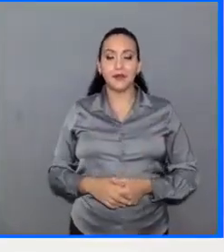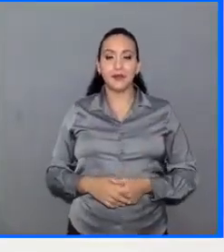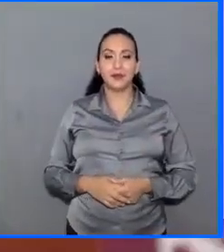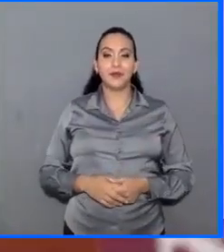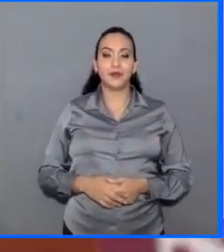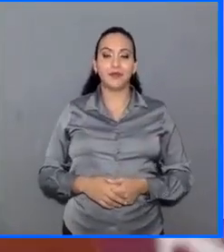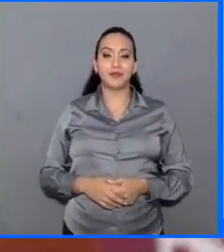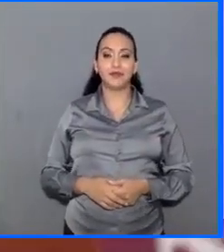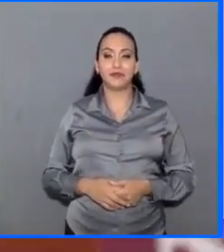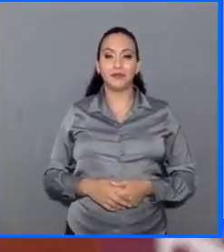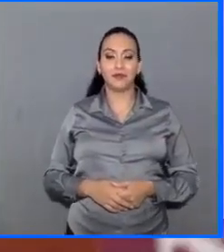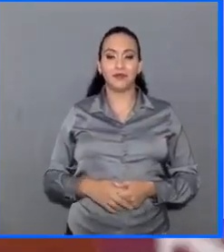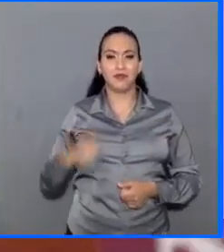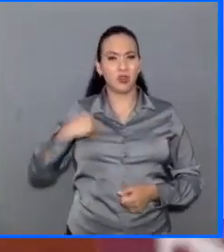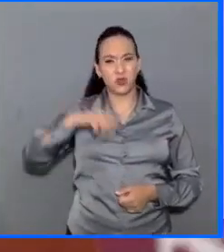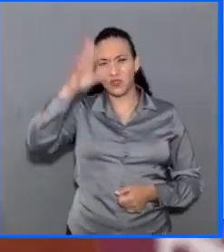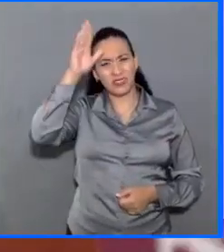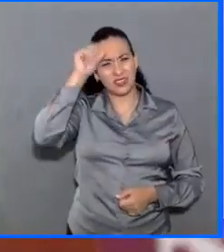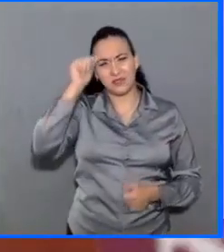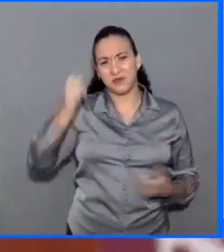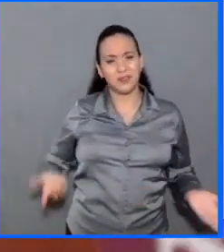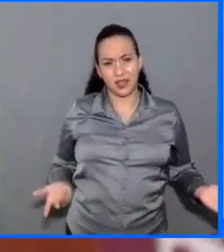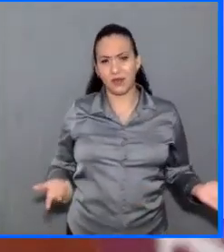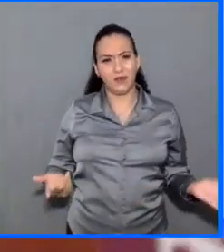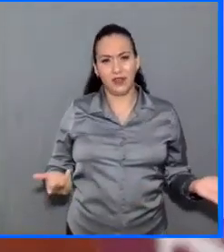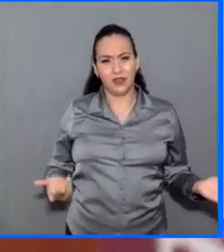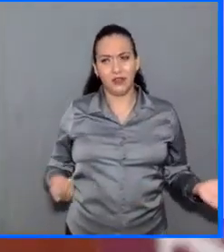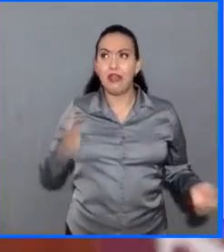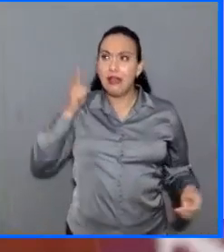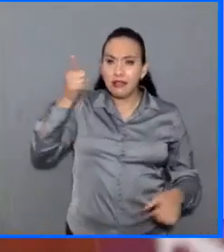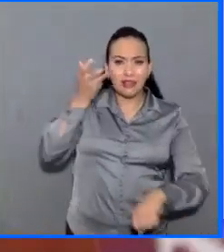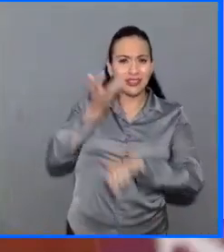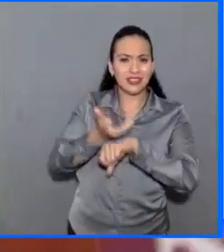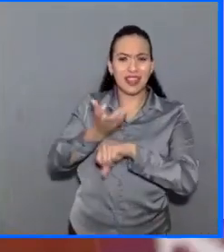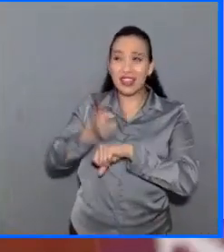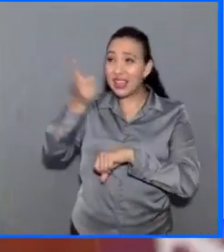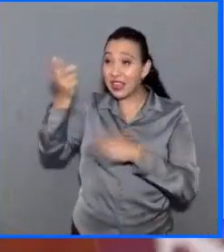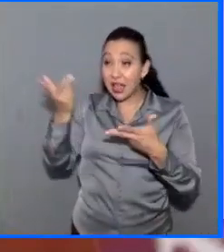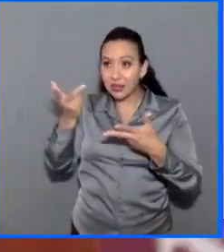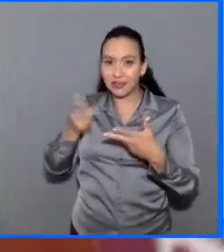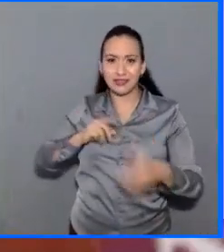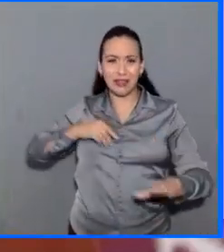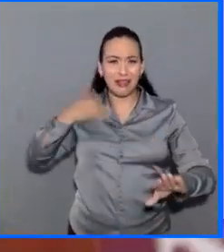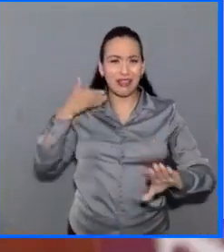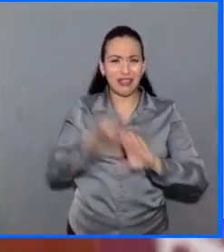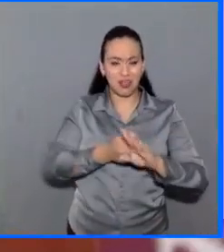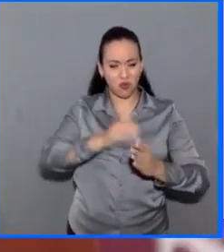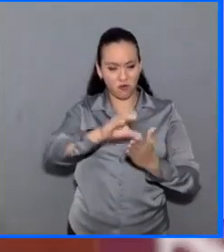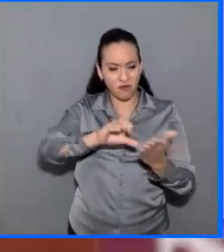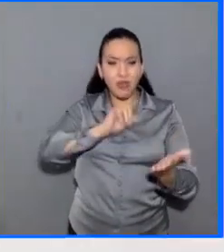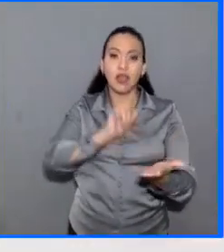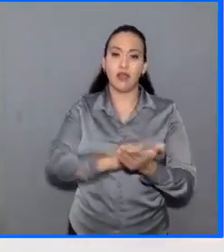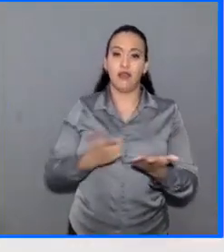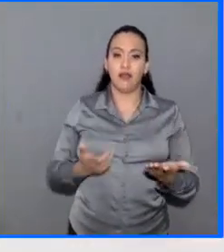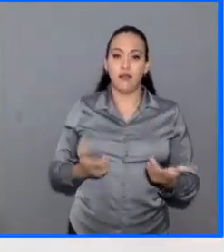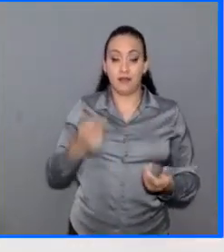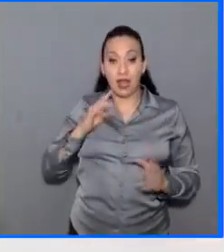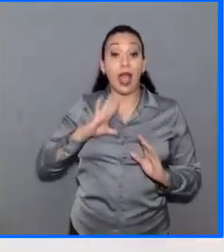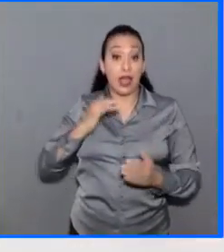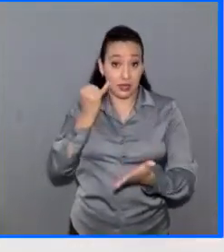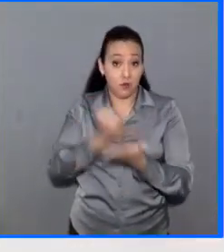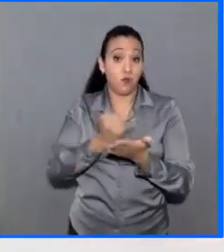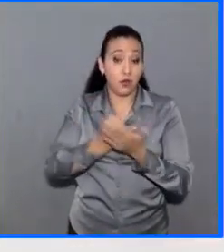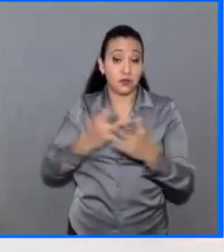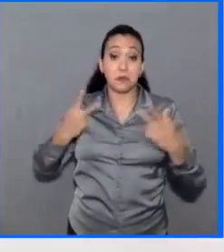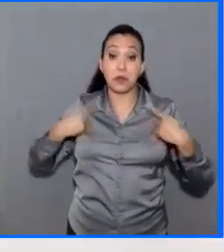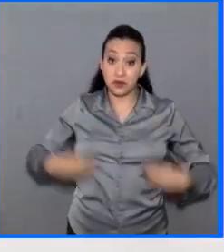No estamos de acuerdo, es incluso en Estados Unidos inconstitucional, porque se cobraría doble impuesto, porque las y los mexicanos que viven en